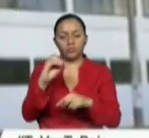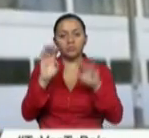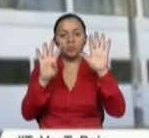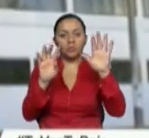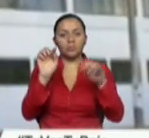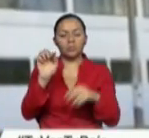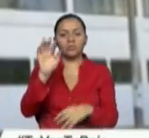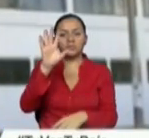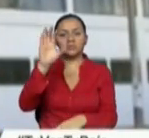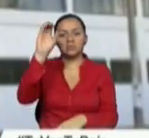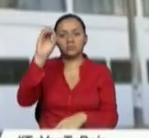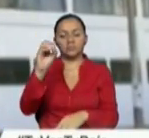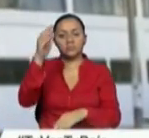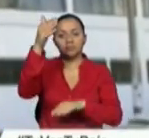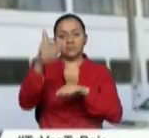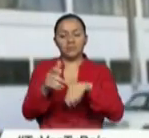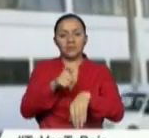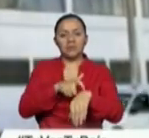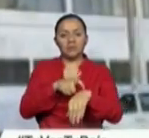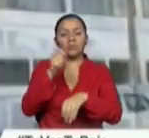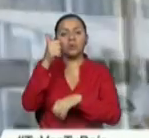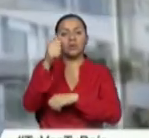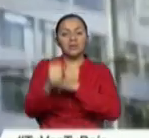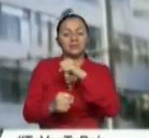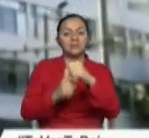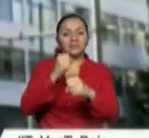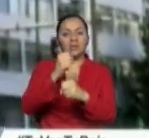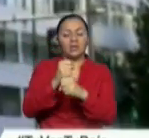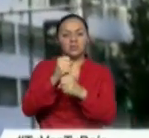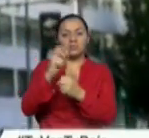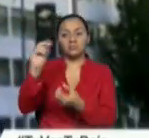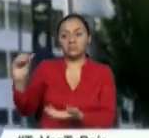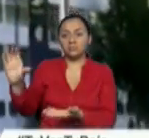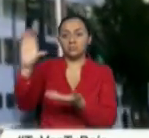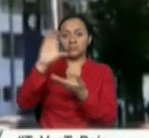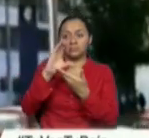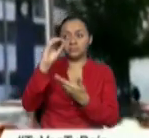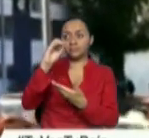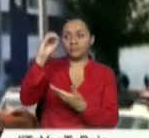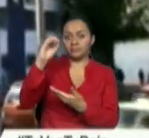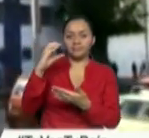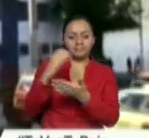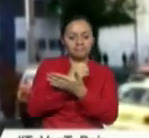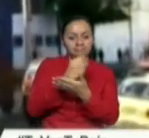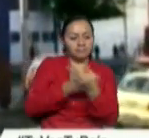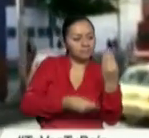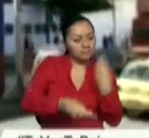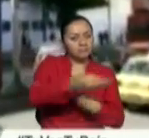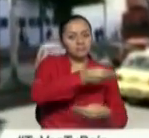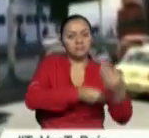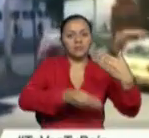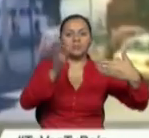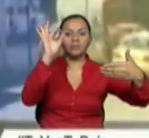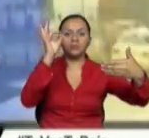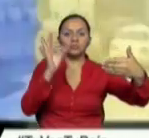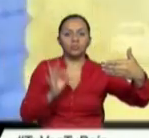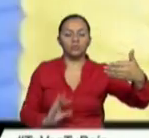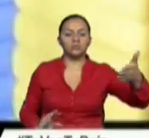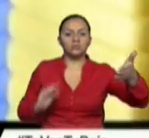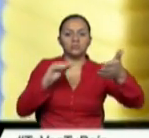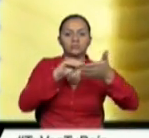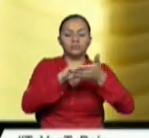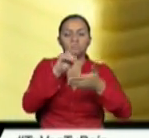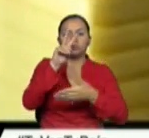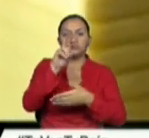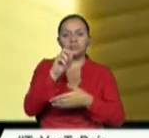y un plazo con vencimiento a 10 años los recursos provenientes de esta emisión financiarán el presupuesto general del estado de este